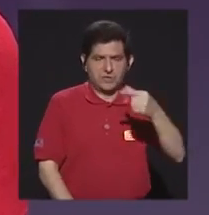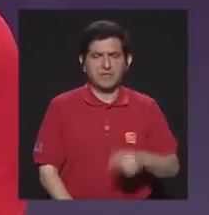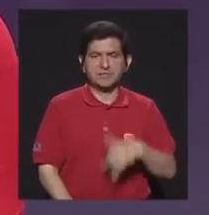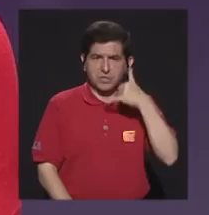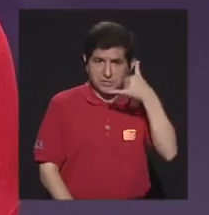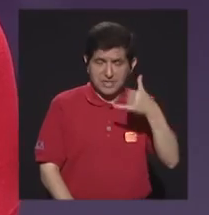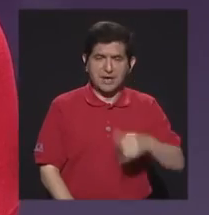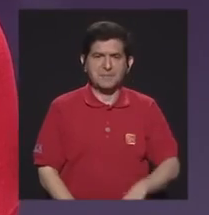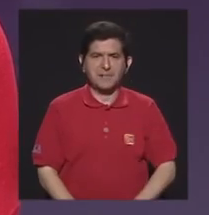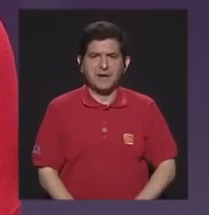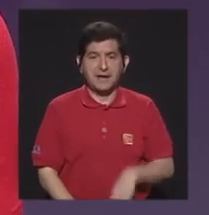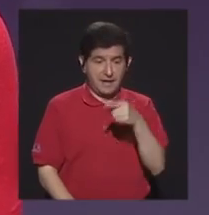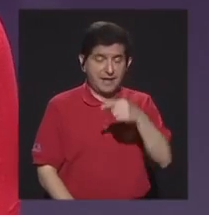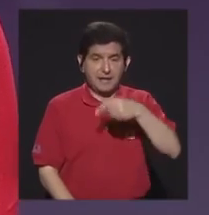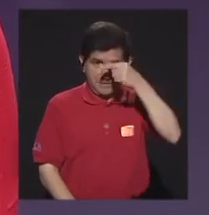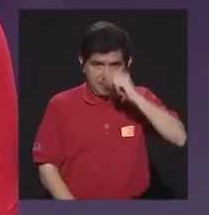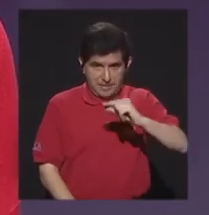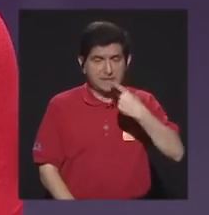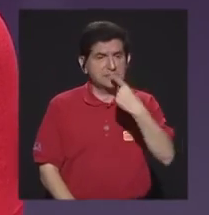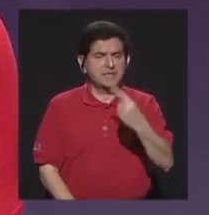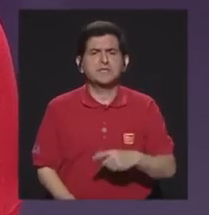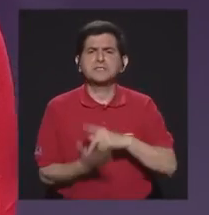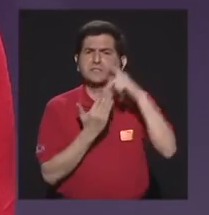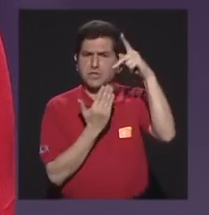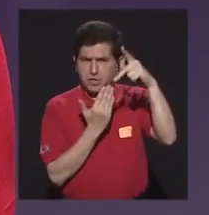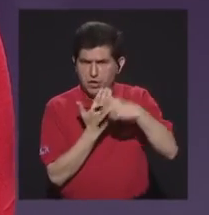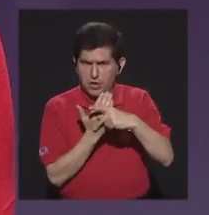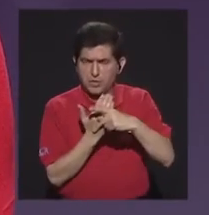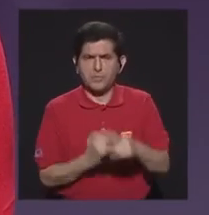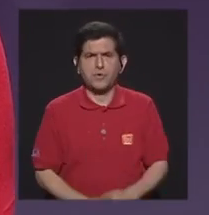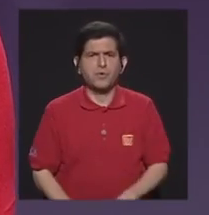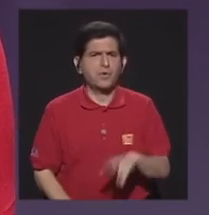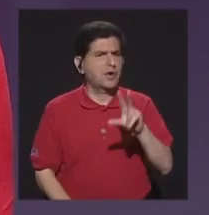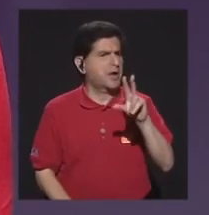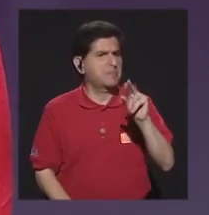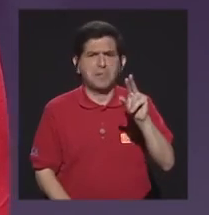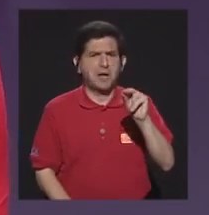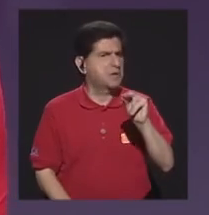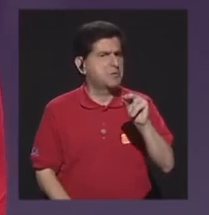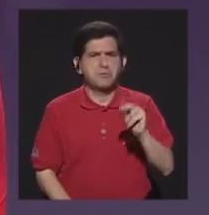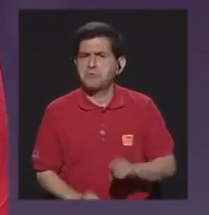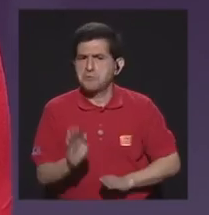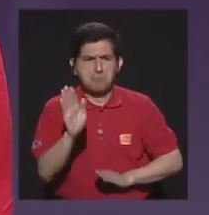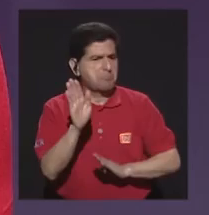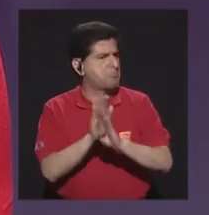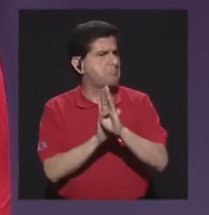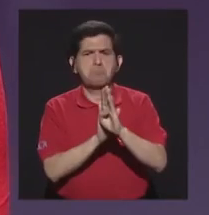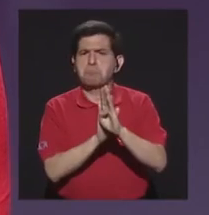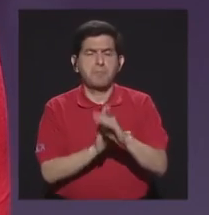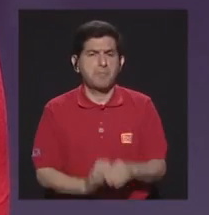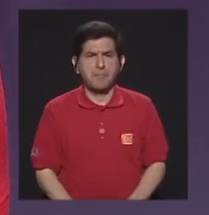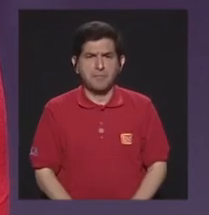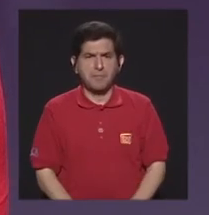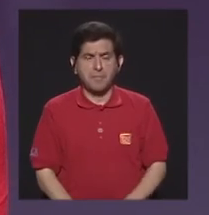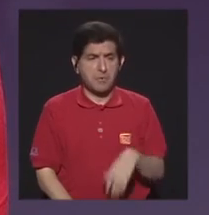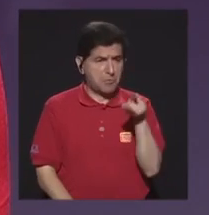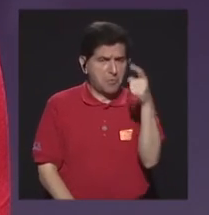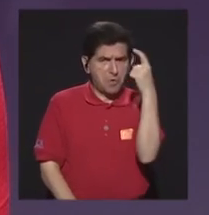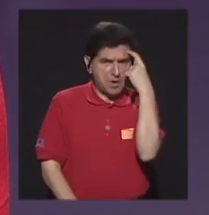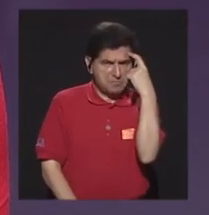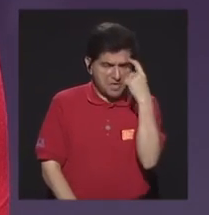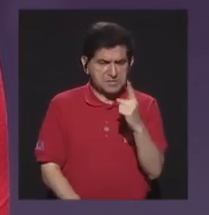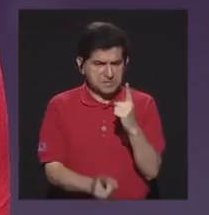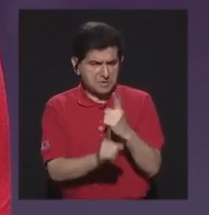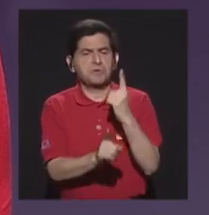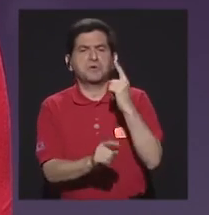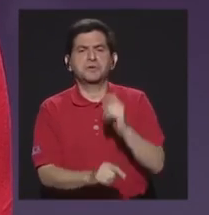desde Grecia y nos dice que este programa no se ha estado desarrollando como él piensa que debería haber